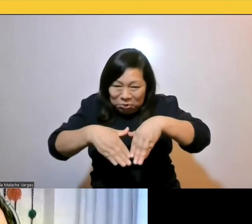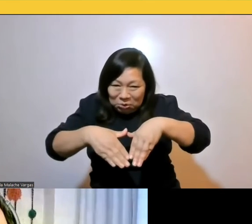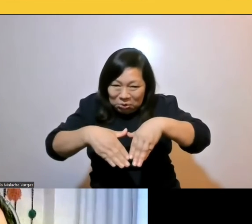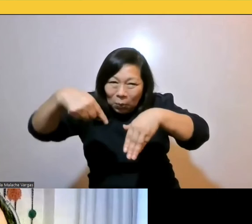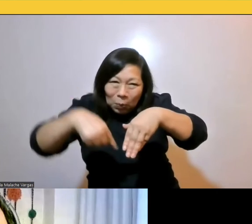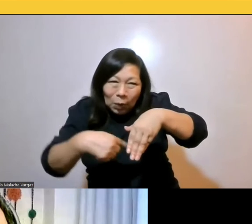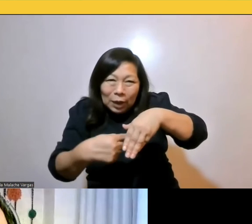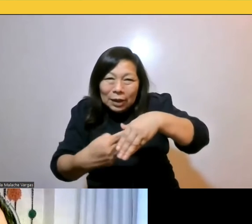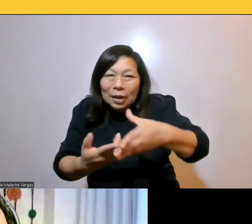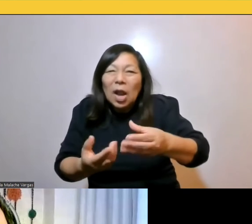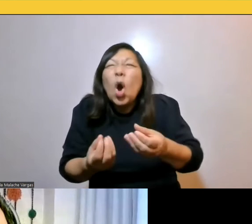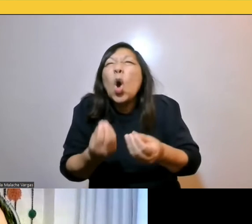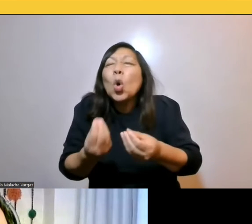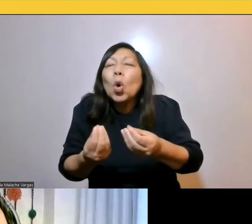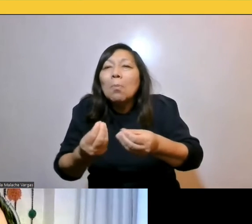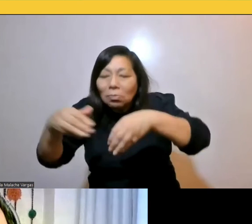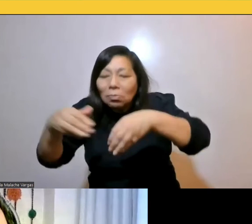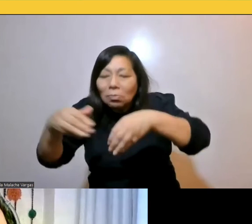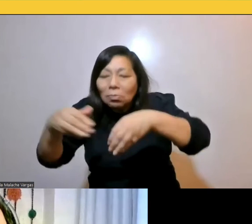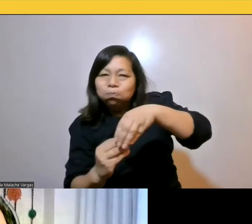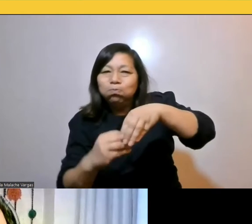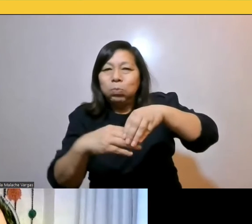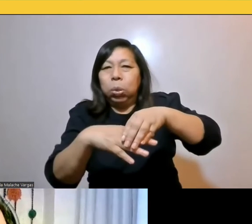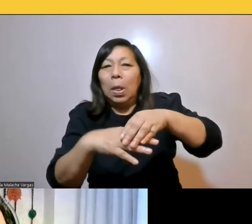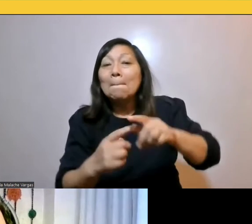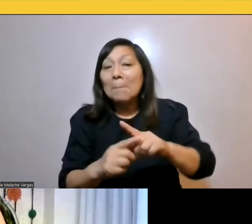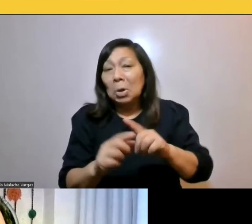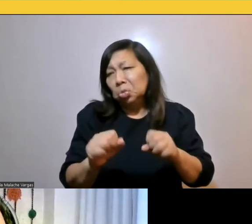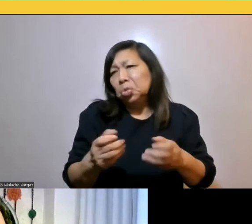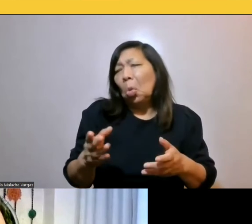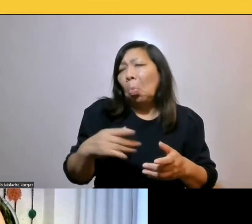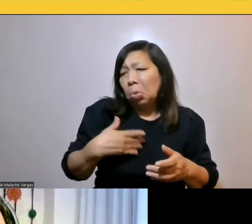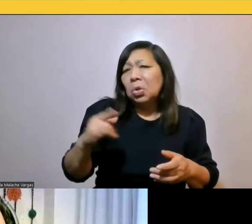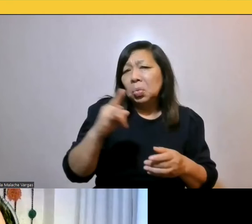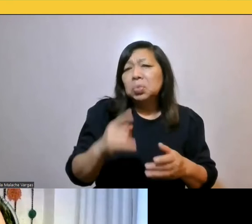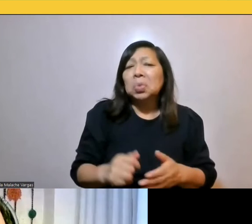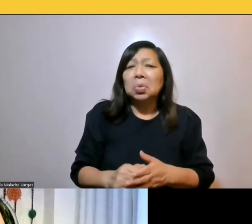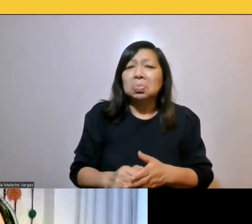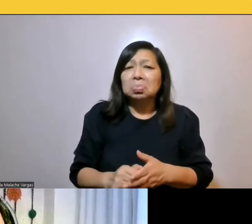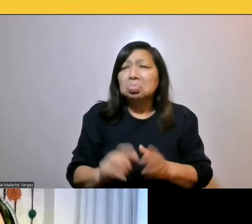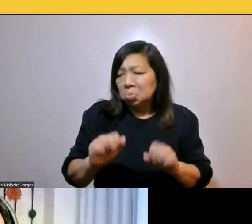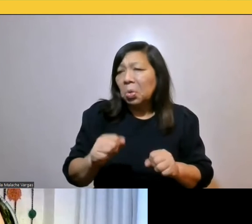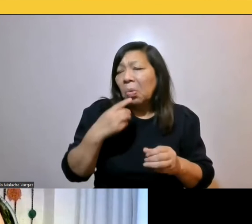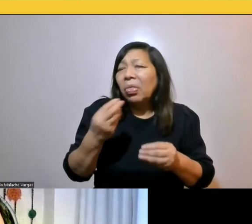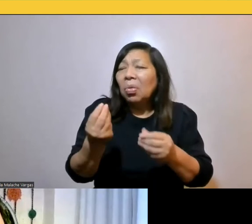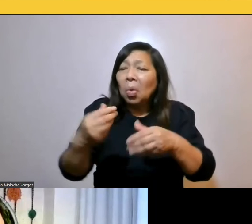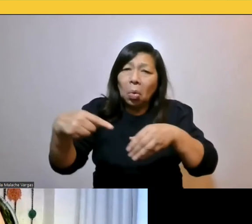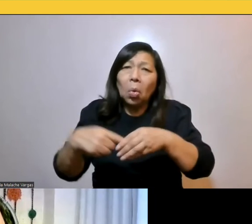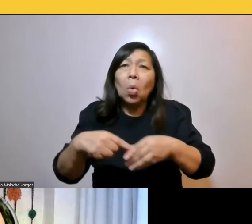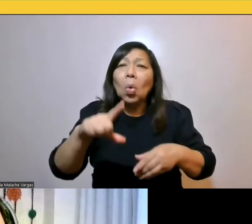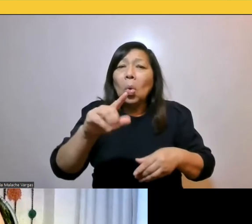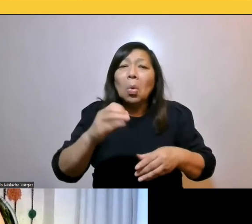el camino, la forma de doblar la copa para que se abra. Pero sí, puedes usar un lubricante para que te ayude a colocarla y siempre